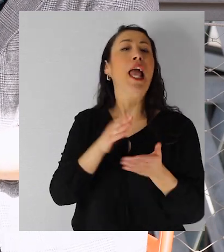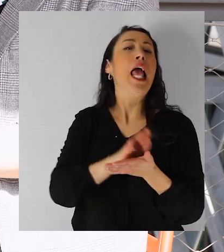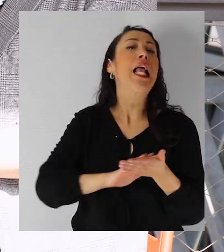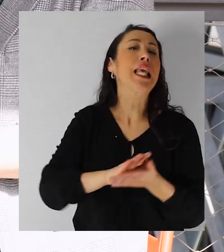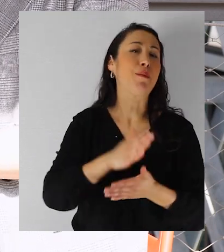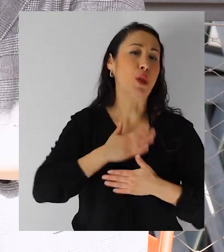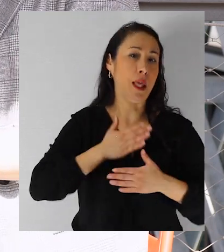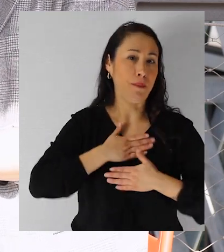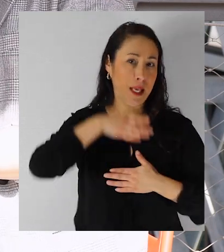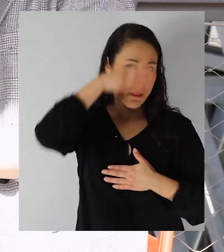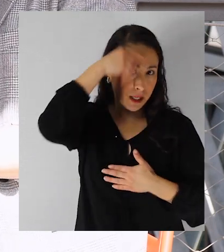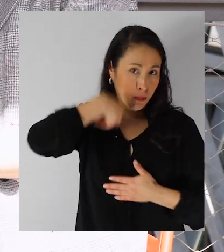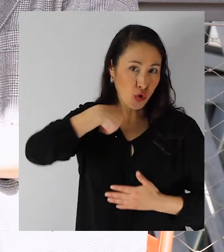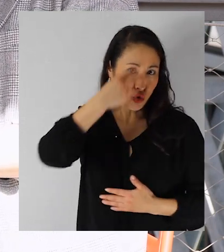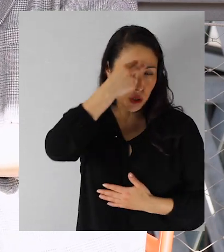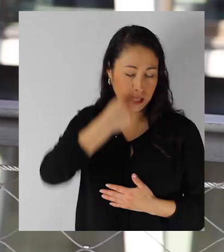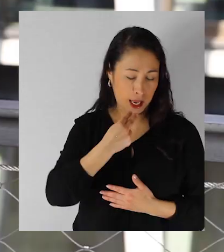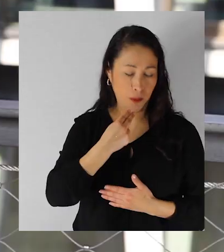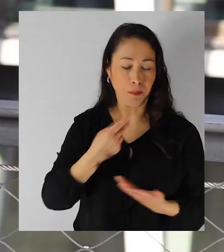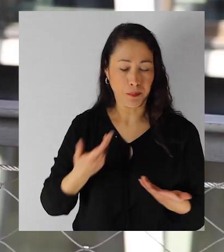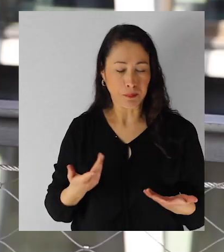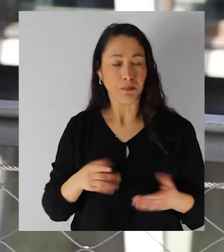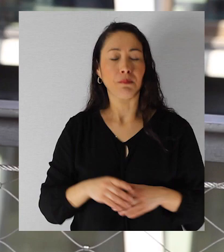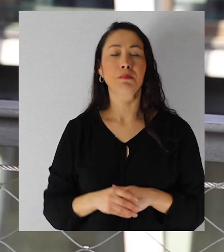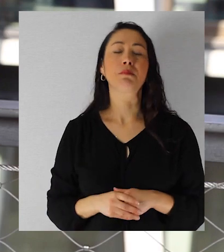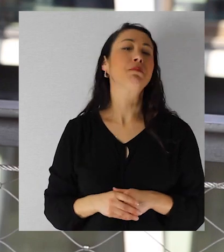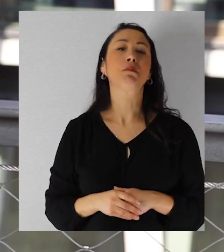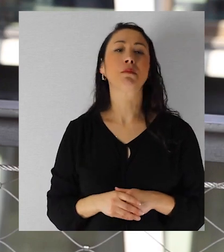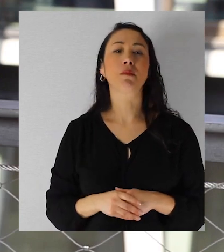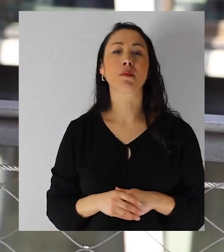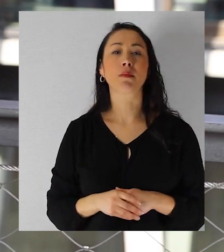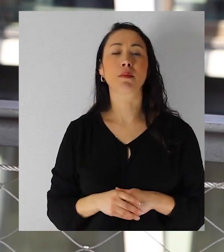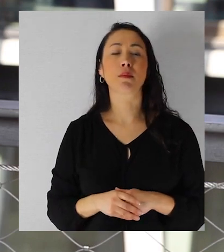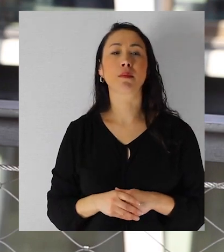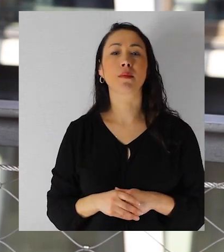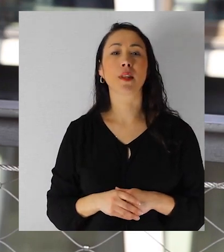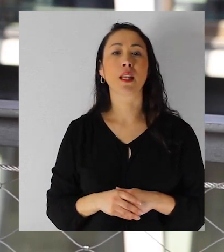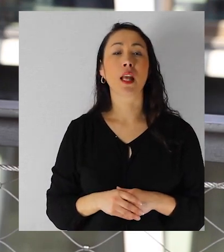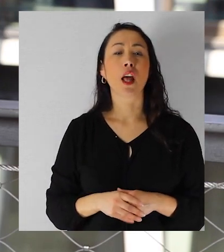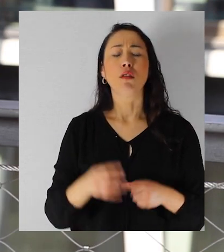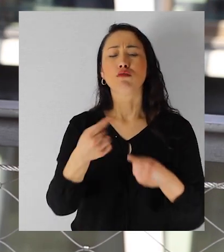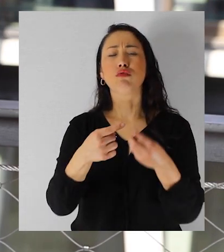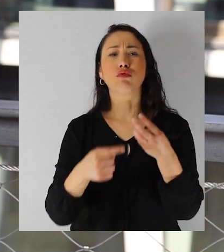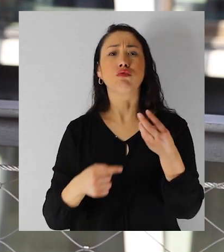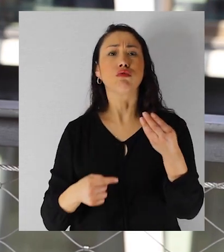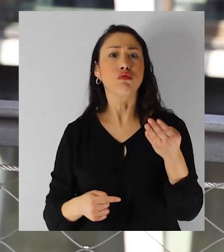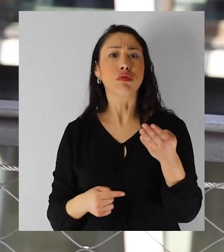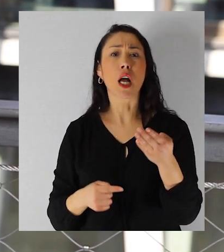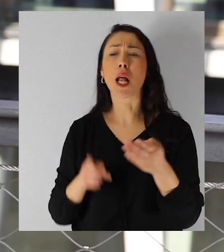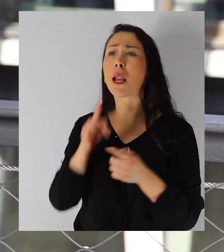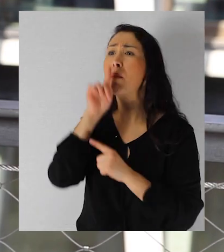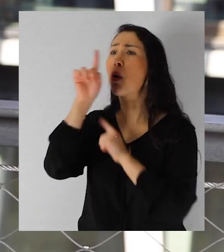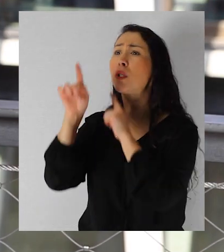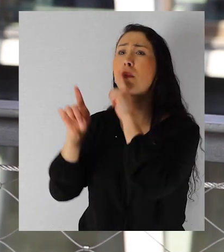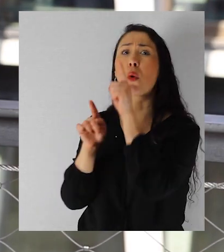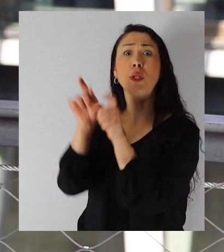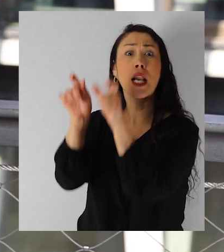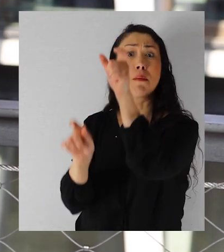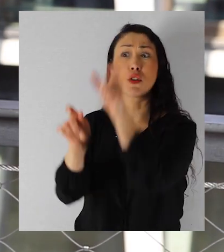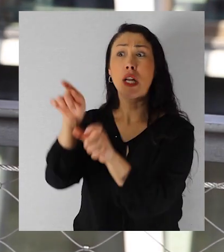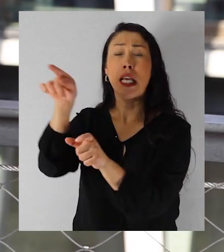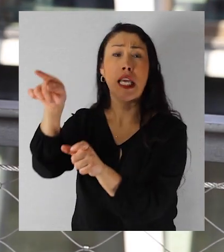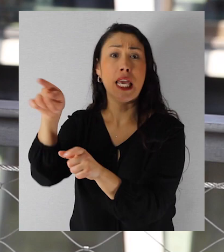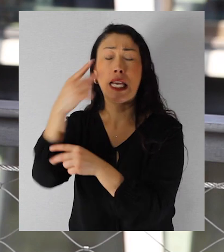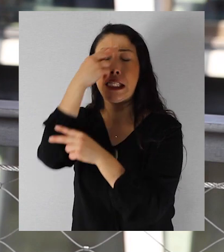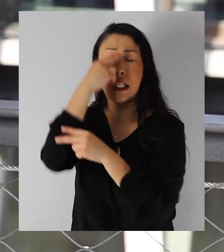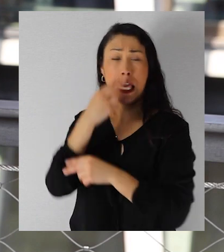desde mi experiencia. Sí. Muchas veces se le pregunta a personas que sin haber sufrido